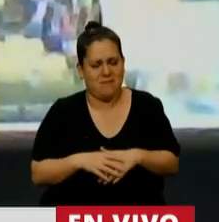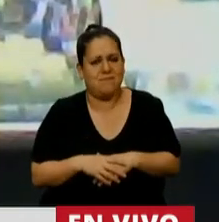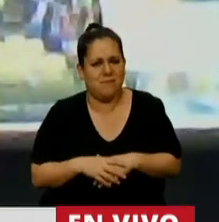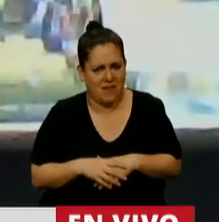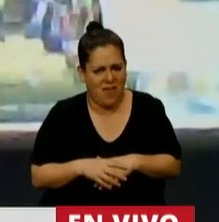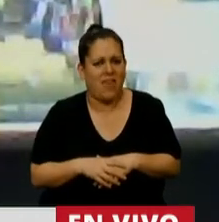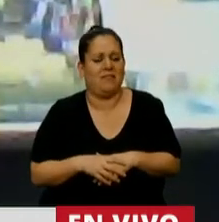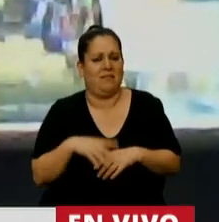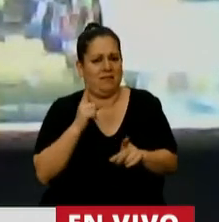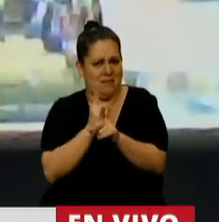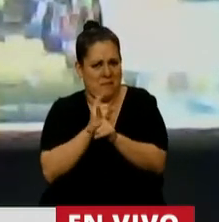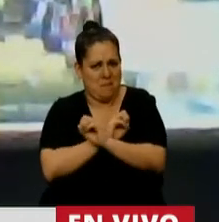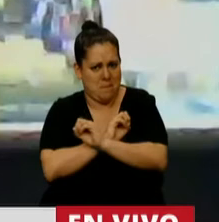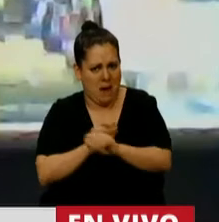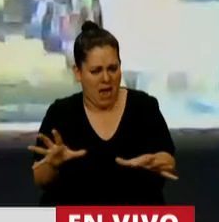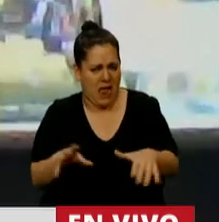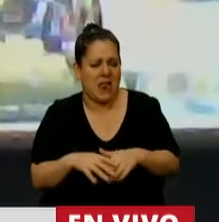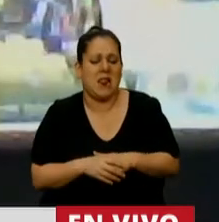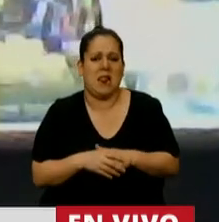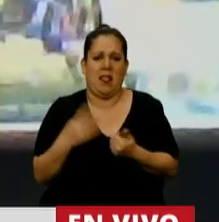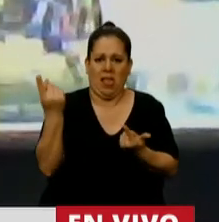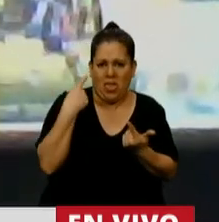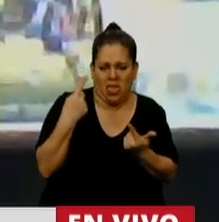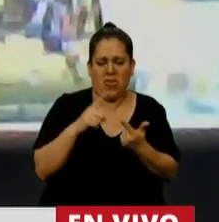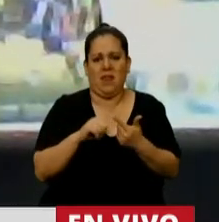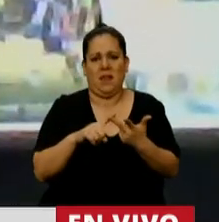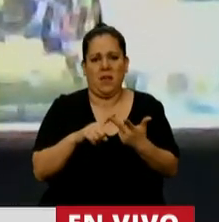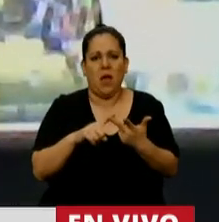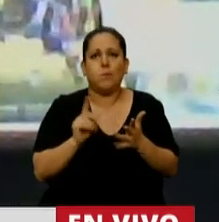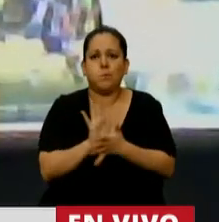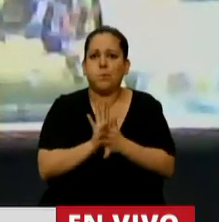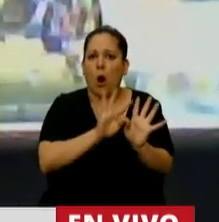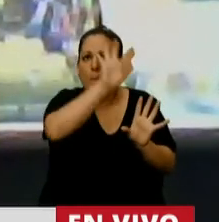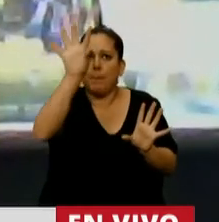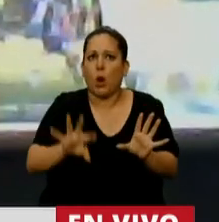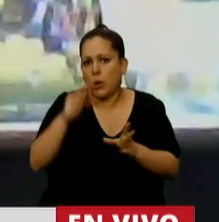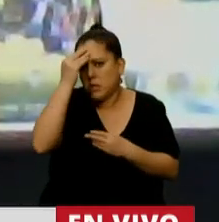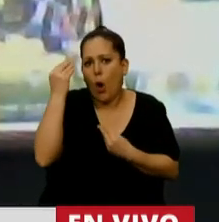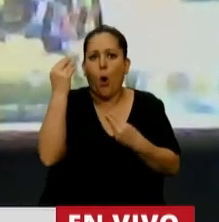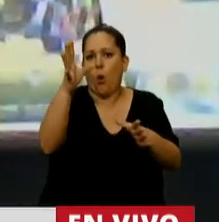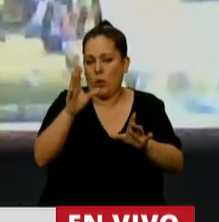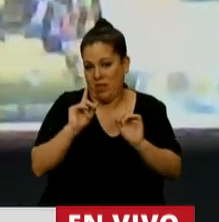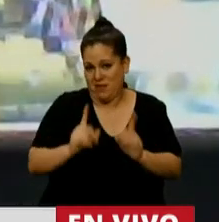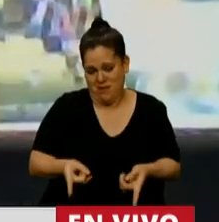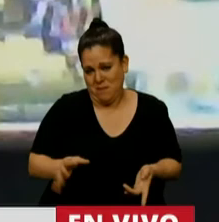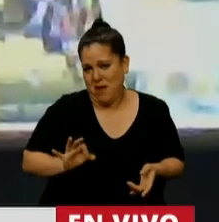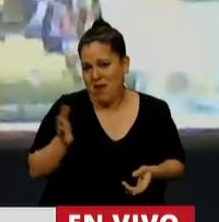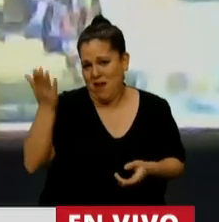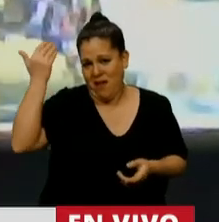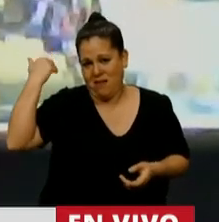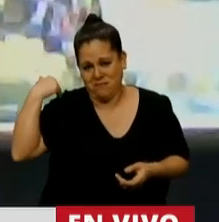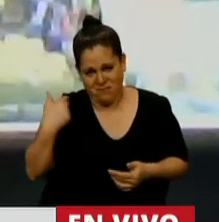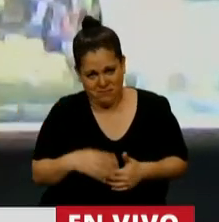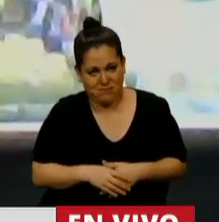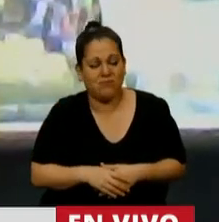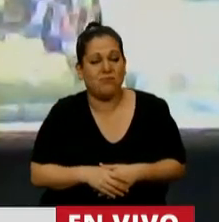el destrato y el olvido del federalismo. Entonces, verdaderamente invito,